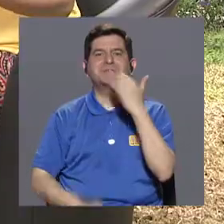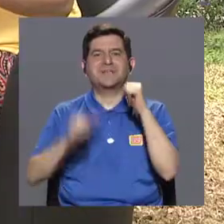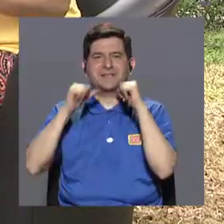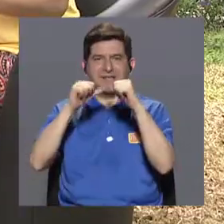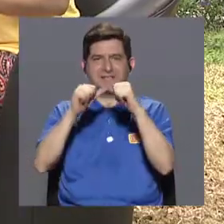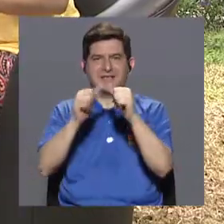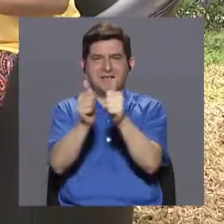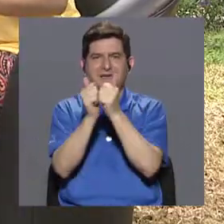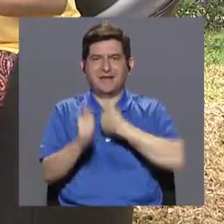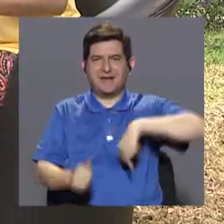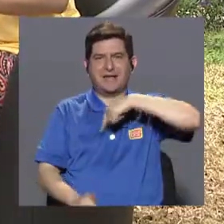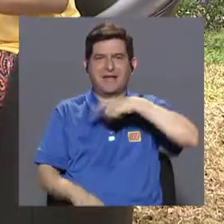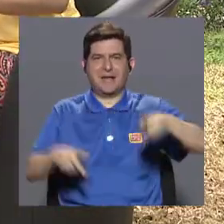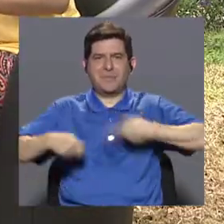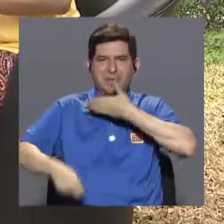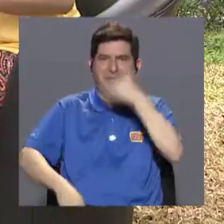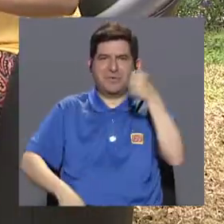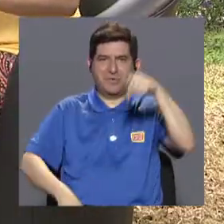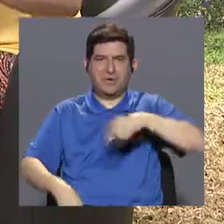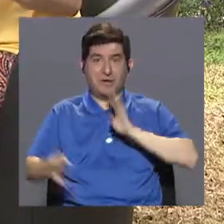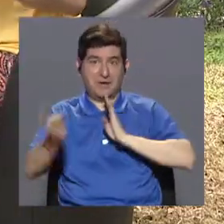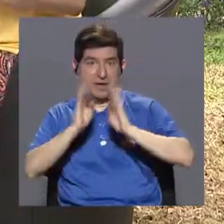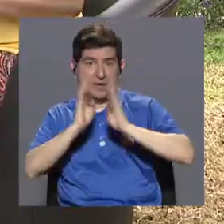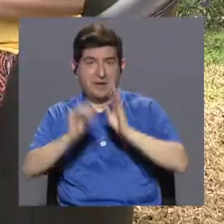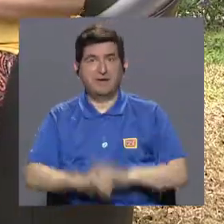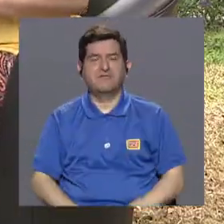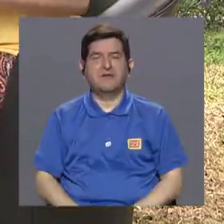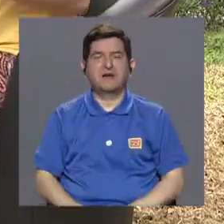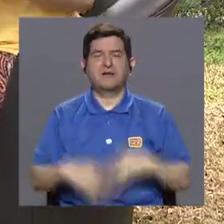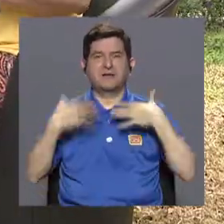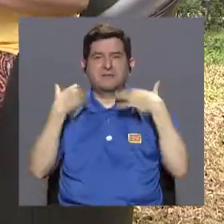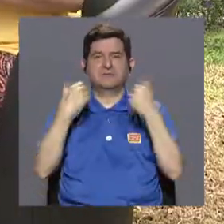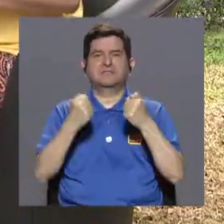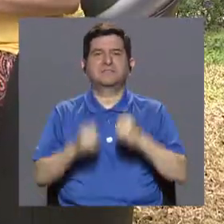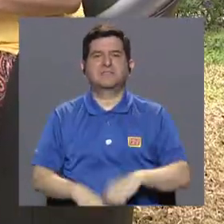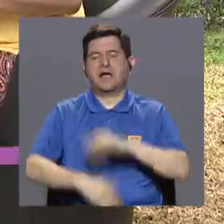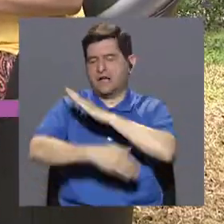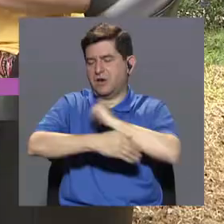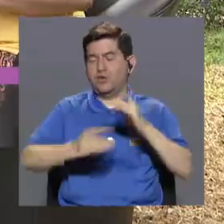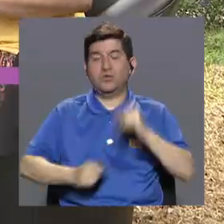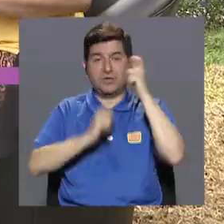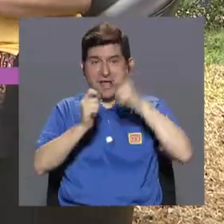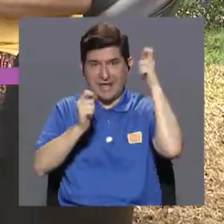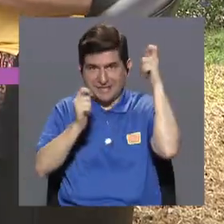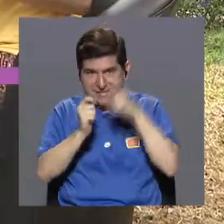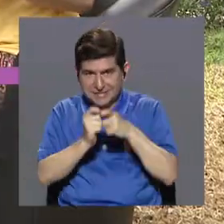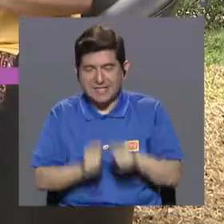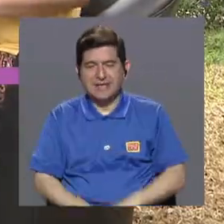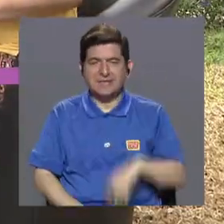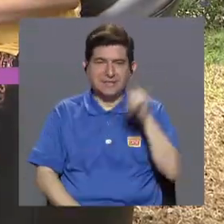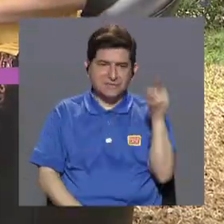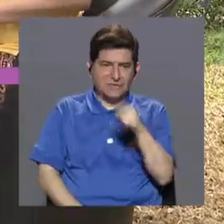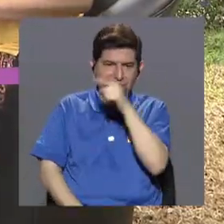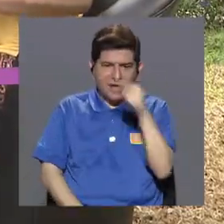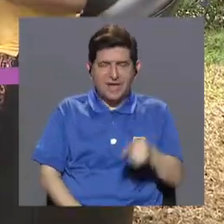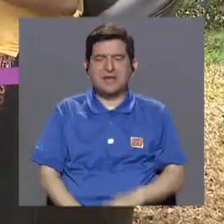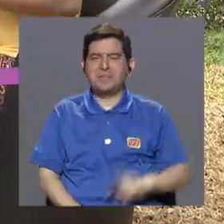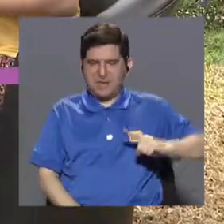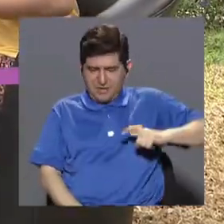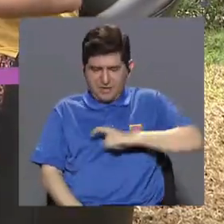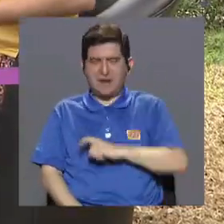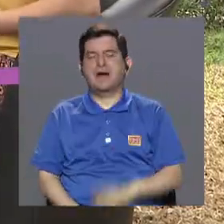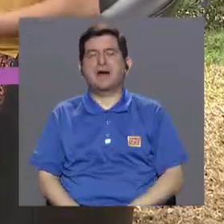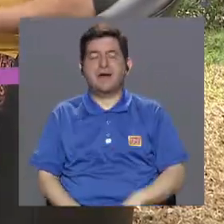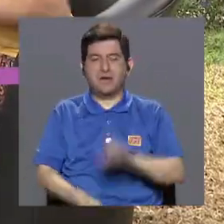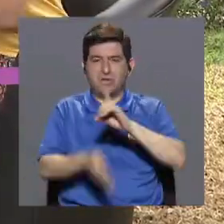Gracias por continuar con nosotros en Vivir Mejor. Estamos conversando acerca de la salud de las mascotas, específicamente la desparasitación, y está